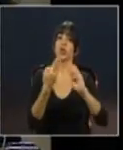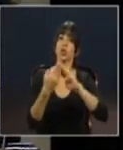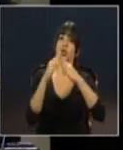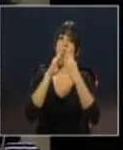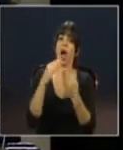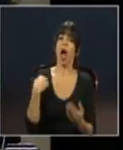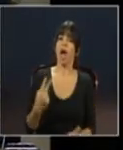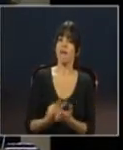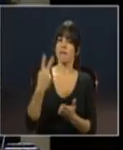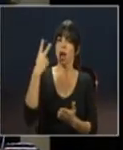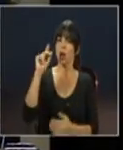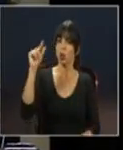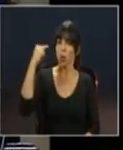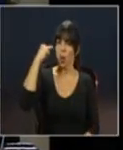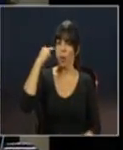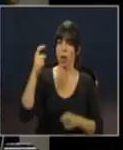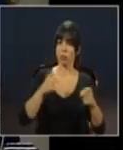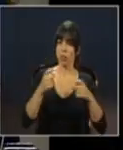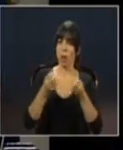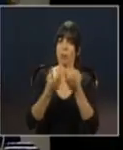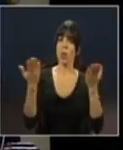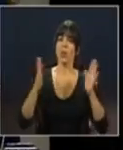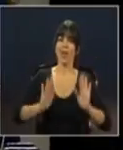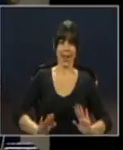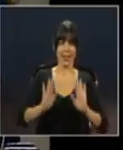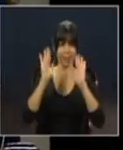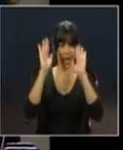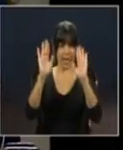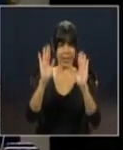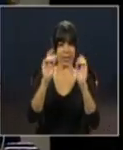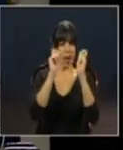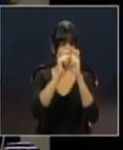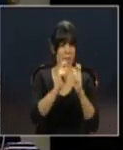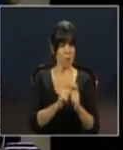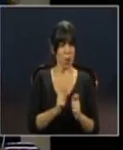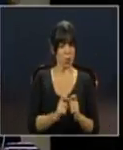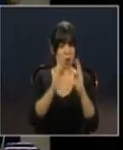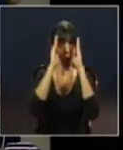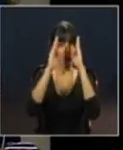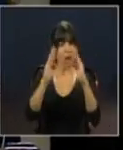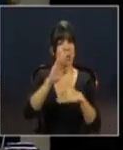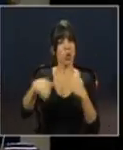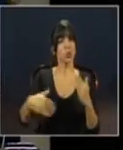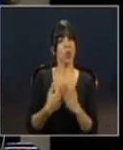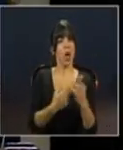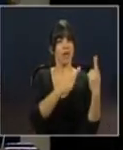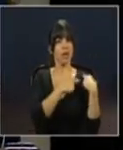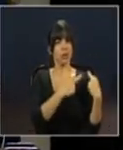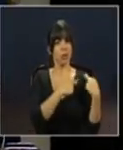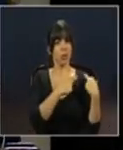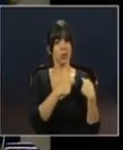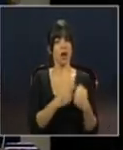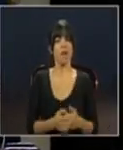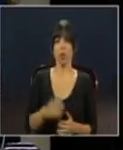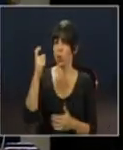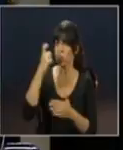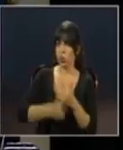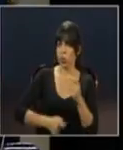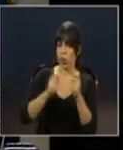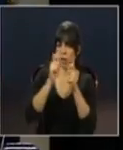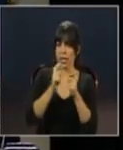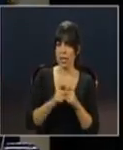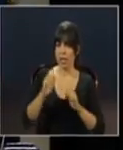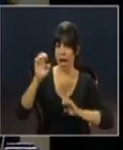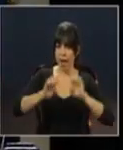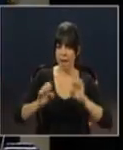el valor de una administración pública de excelencia, puntual en la atención de sus responsabilidades, rigurosa en la